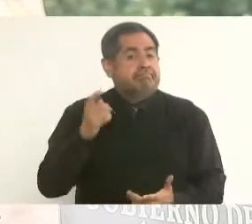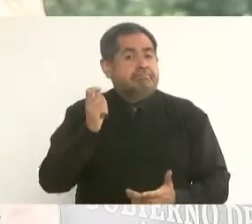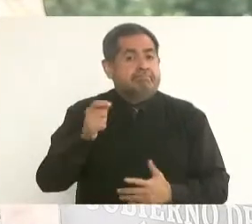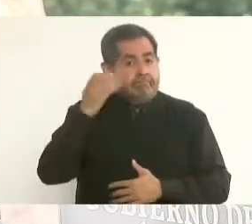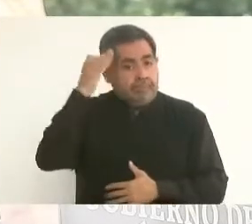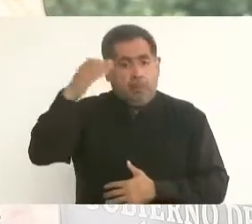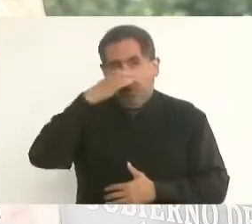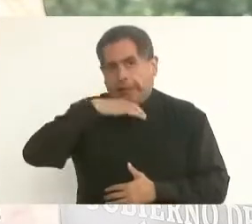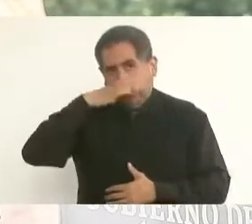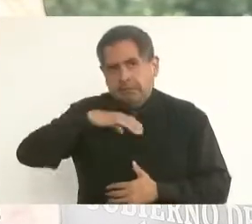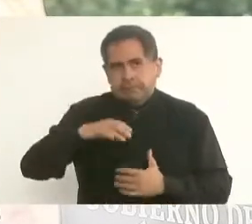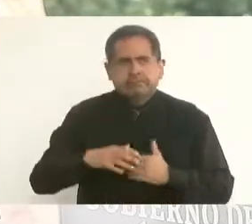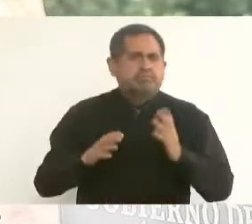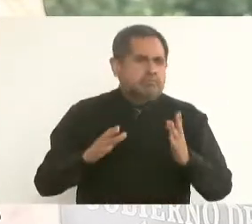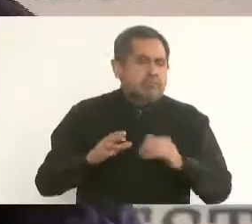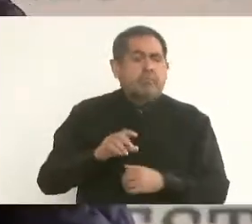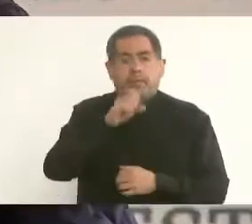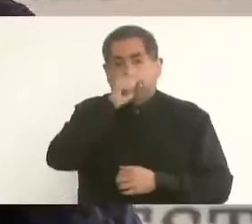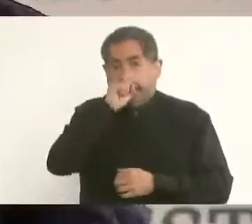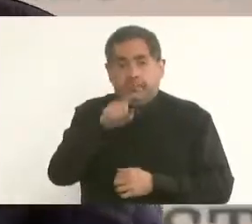Pero también la revolución